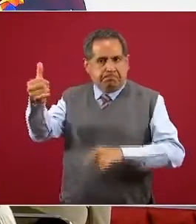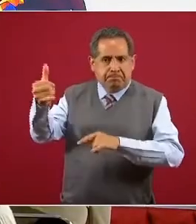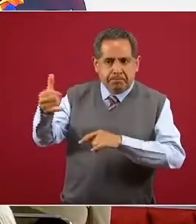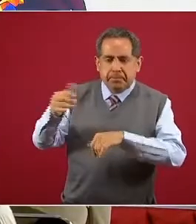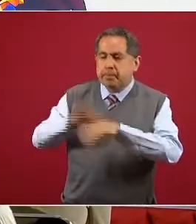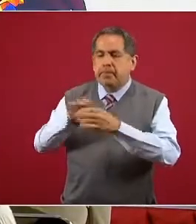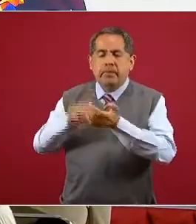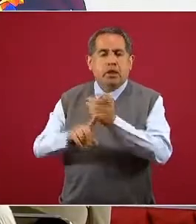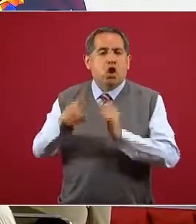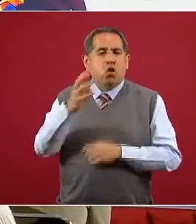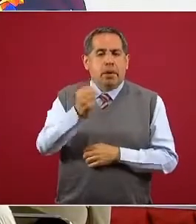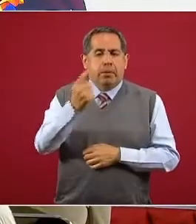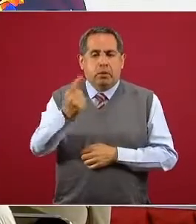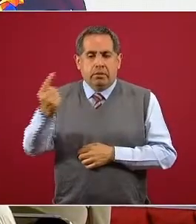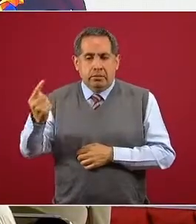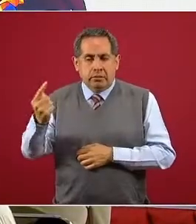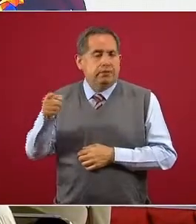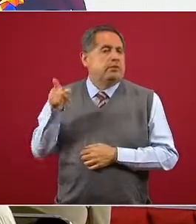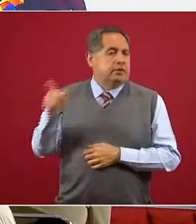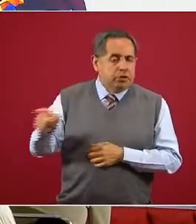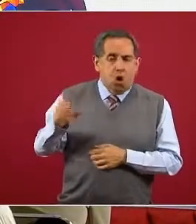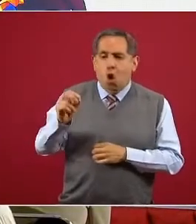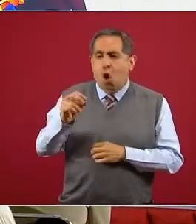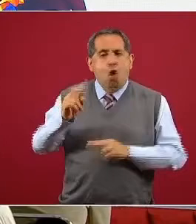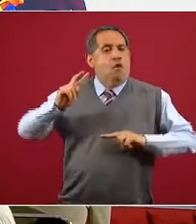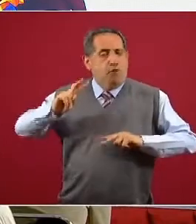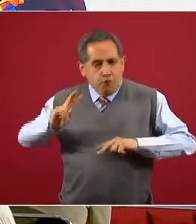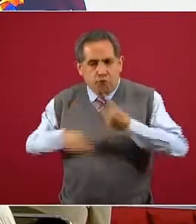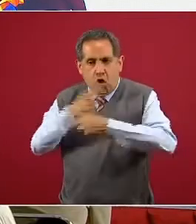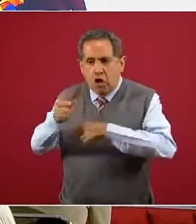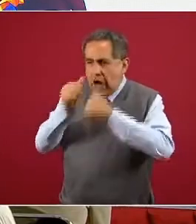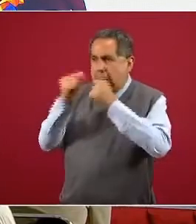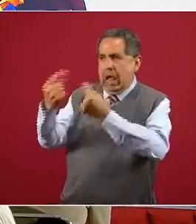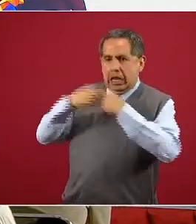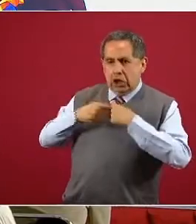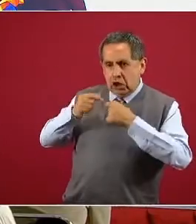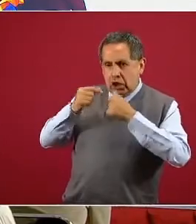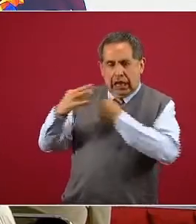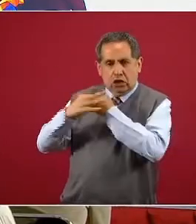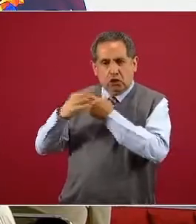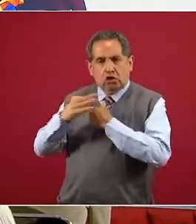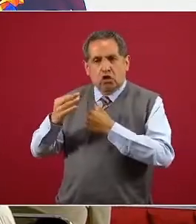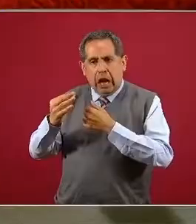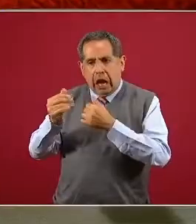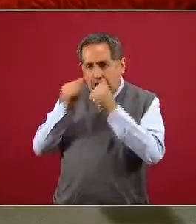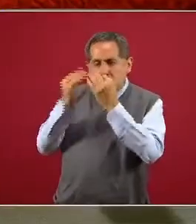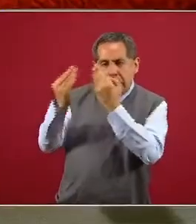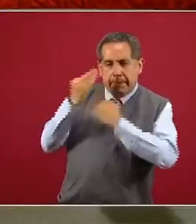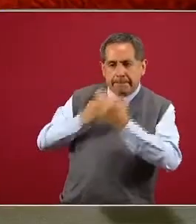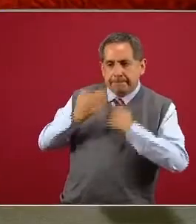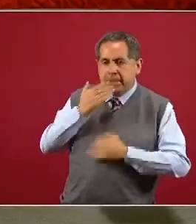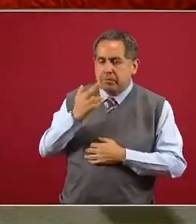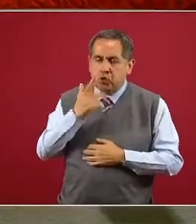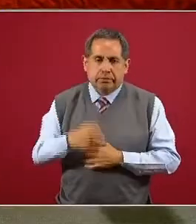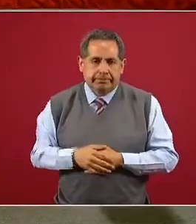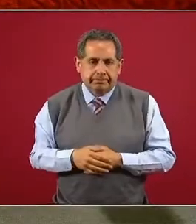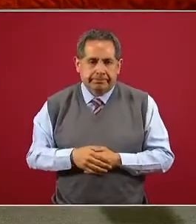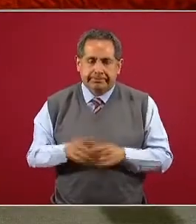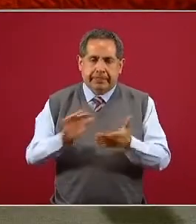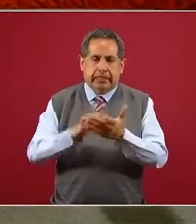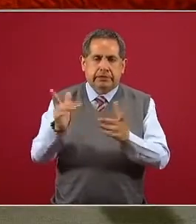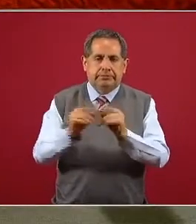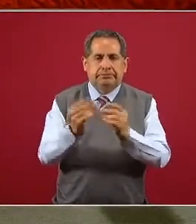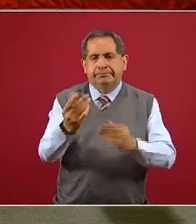al 911 o acudir a recibir atención médica de urgencias. Muchísimas gracias.